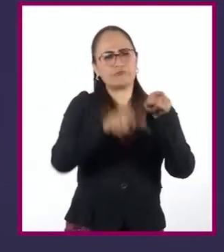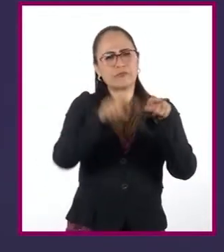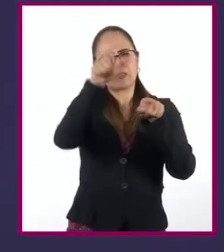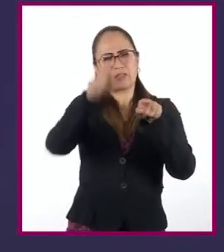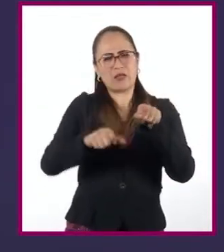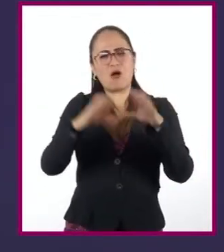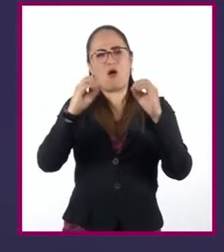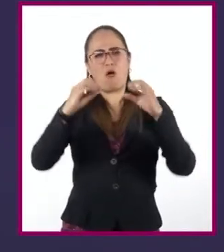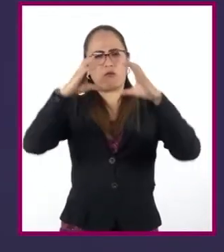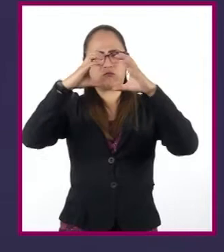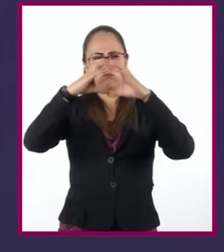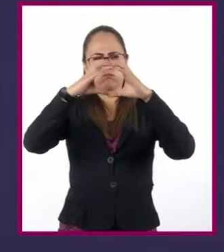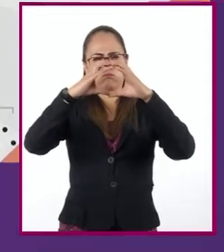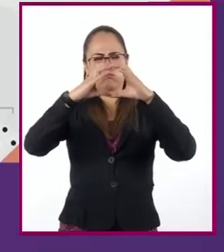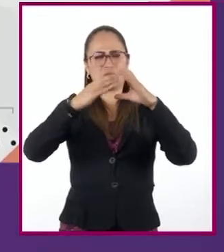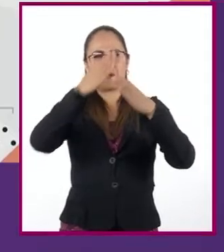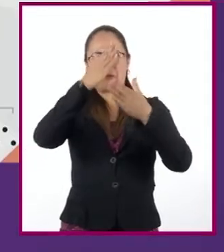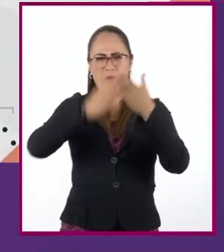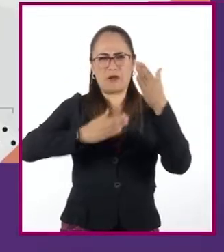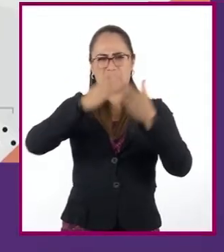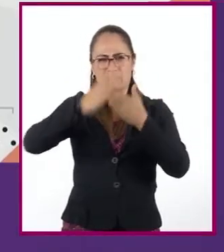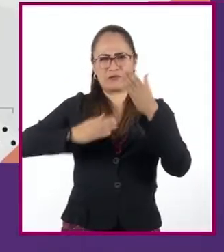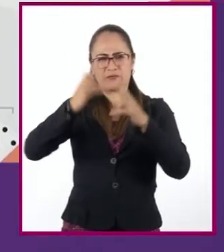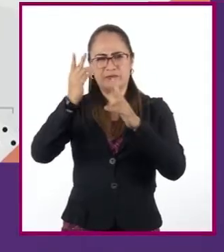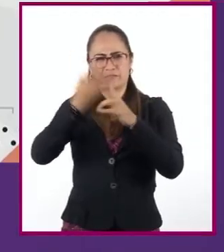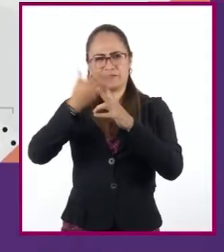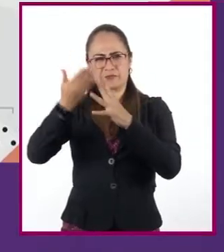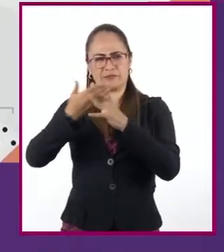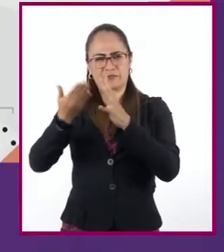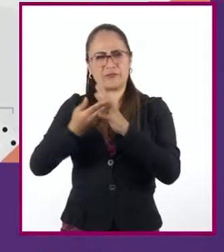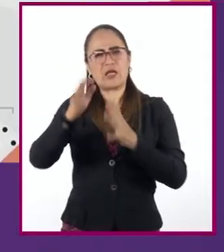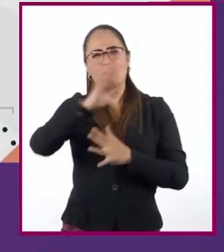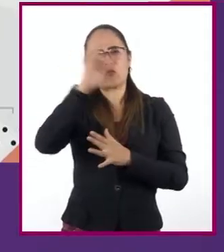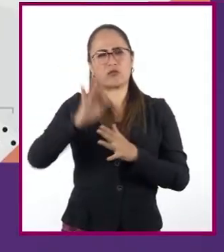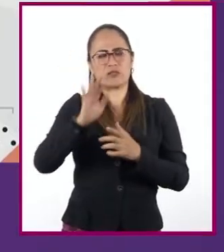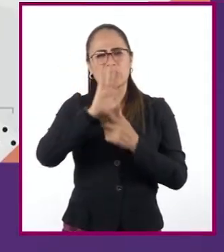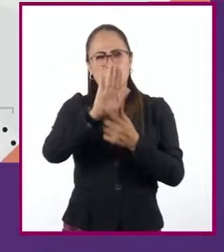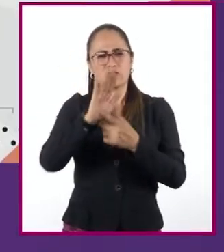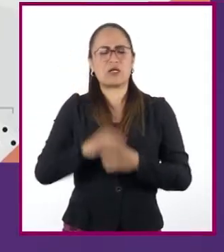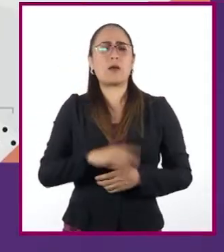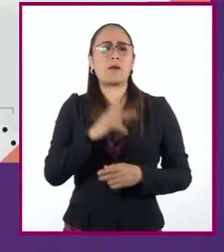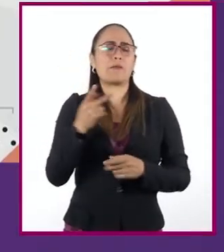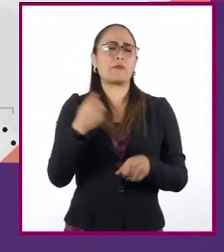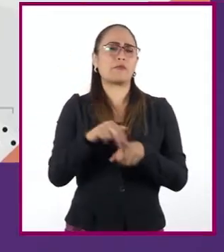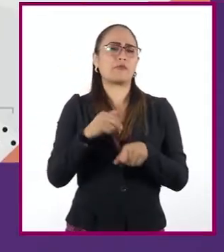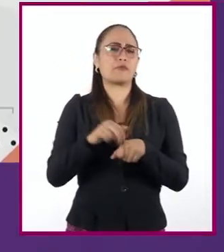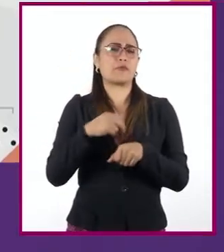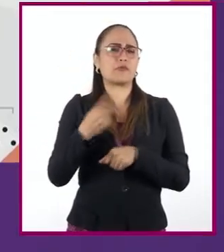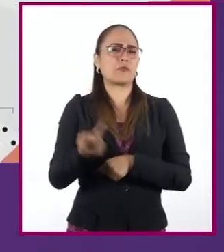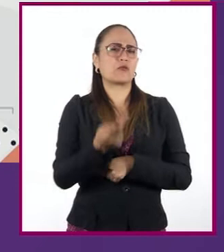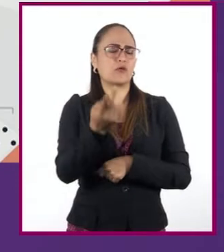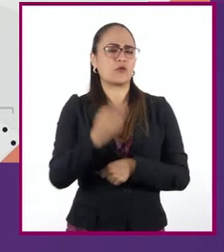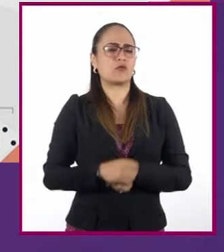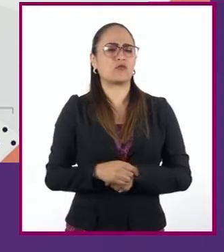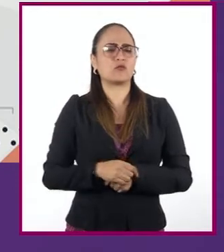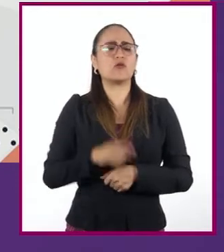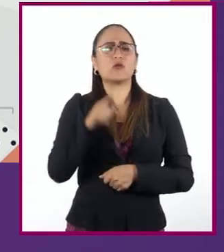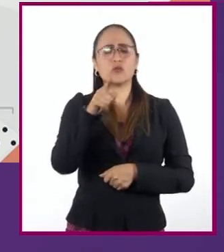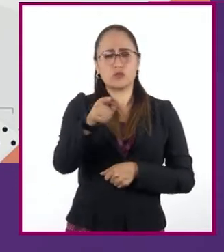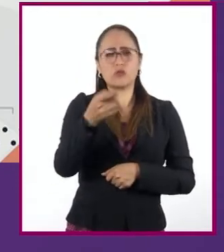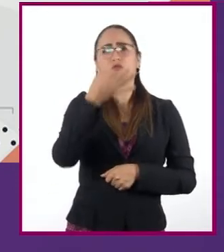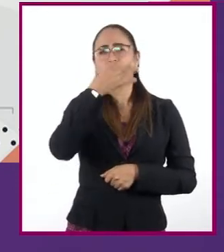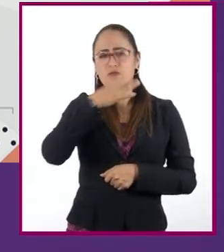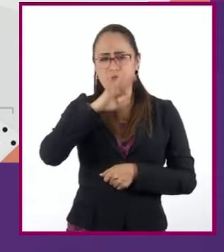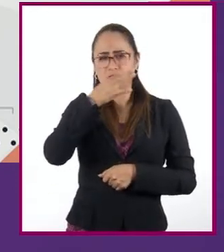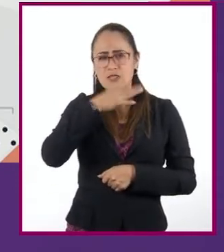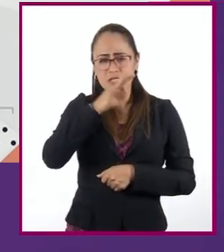pastel y muestran porcentajes. Aquí vemos la primera pregunta de la encuesta. ¿Usted festeja y o